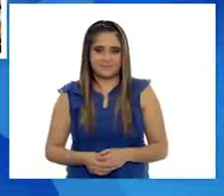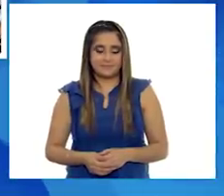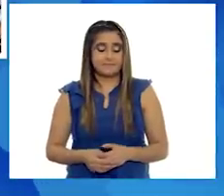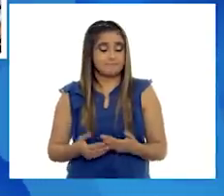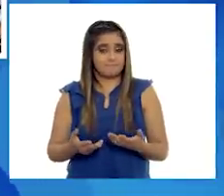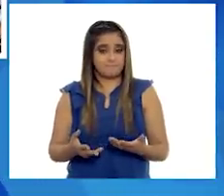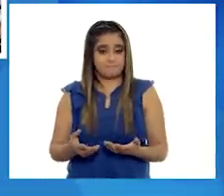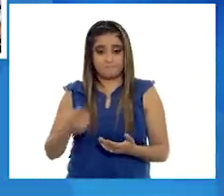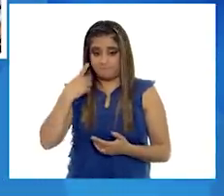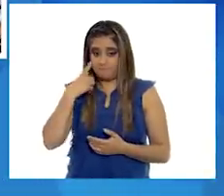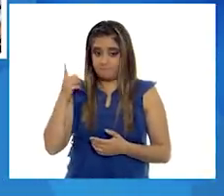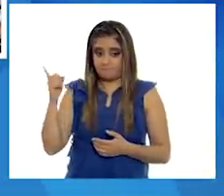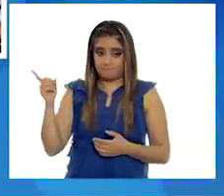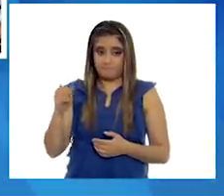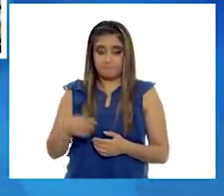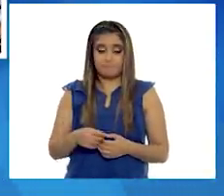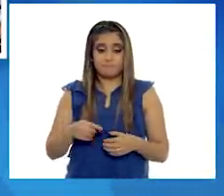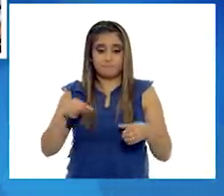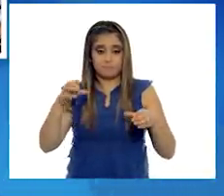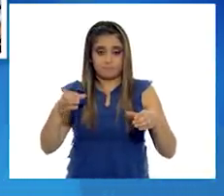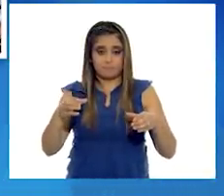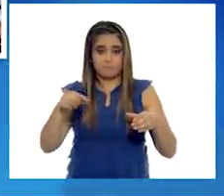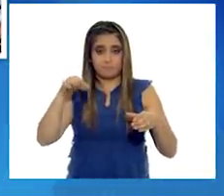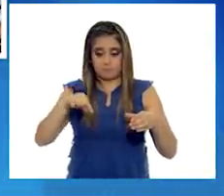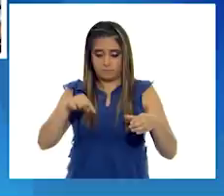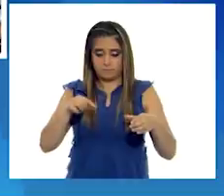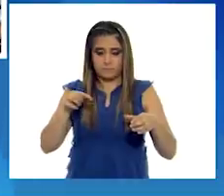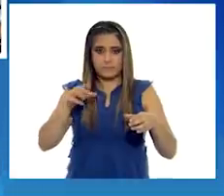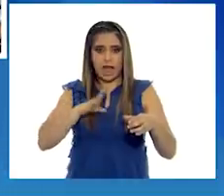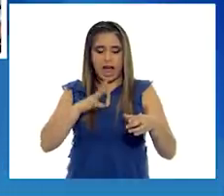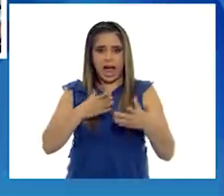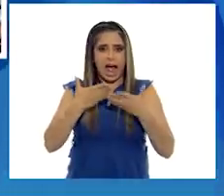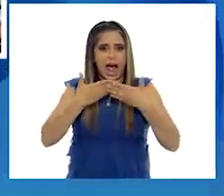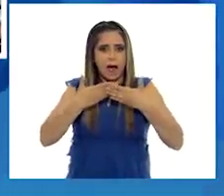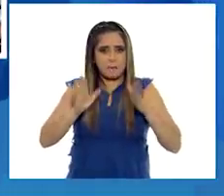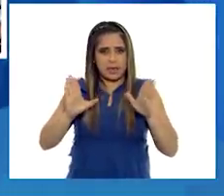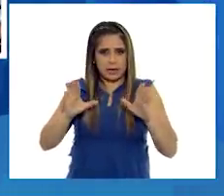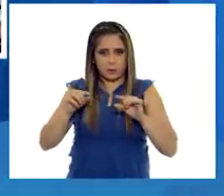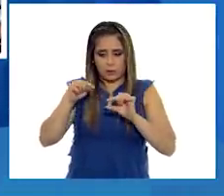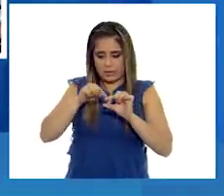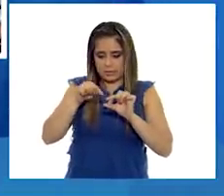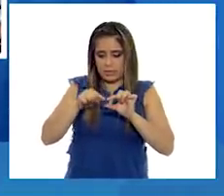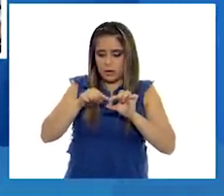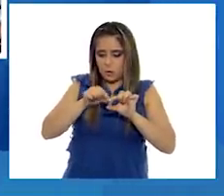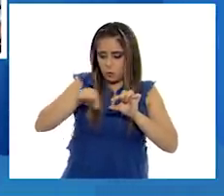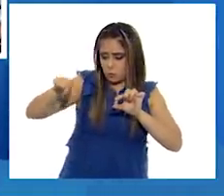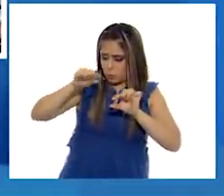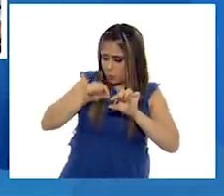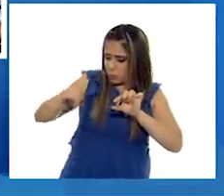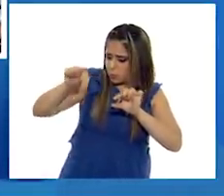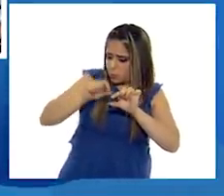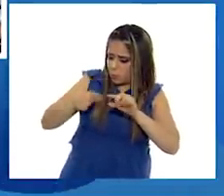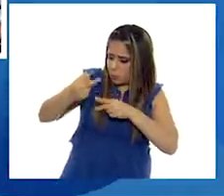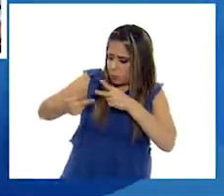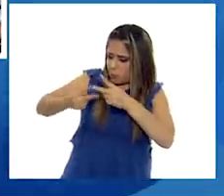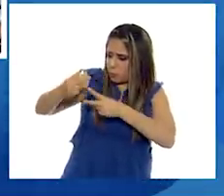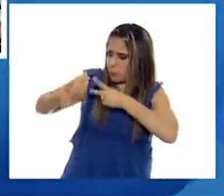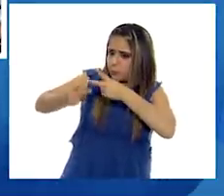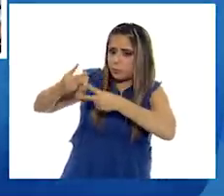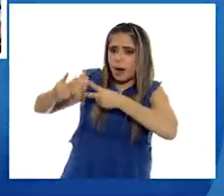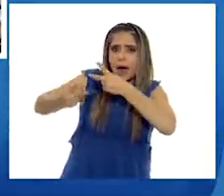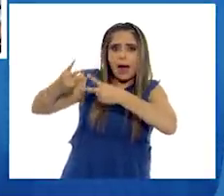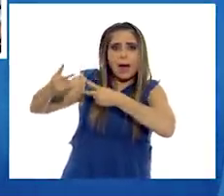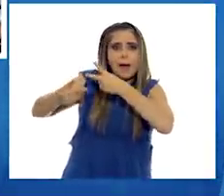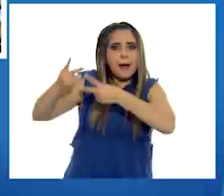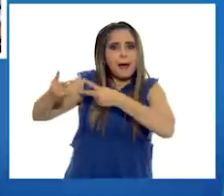En esta parte de la olla existe un orificio. Por ese orificio está saliendo vapor.